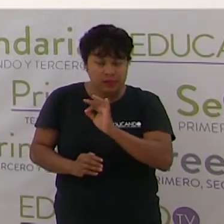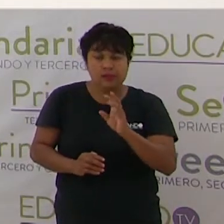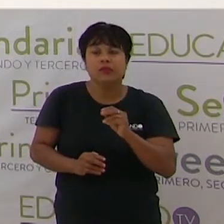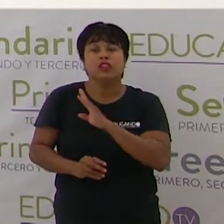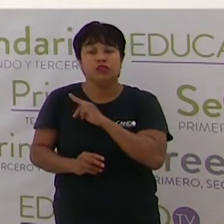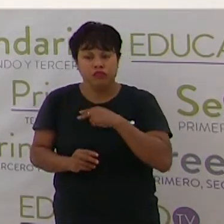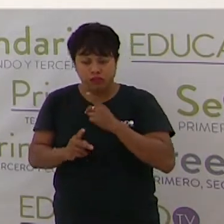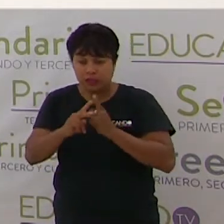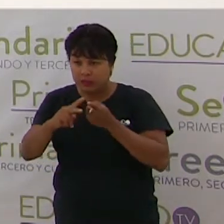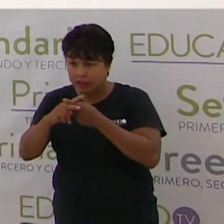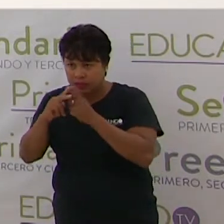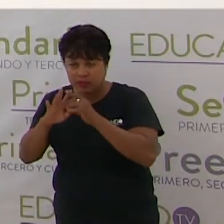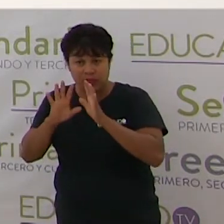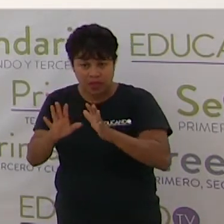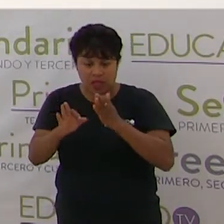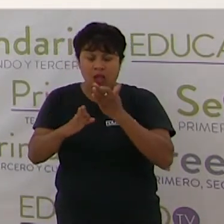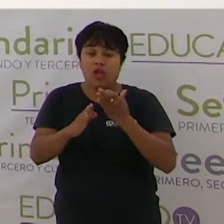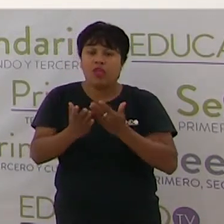y voy a dejar estos